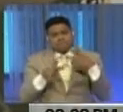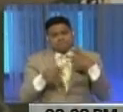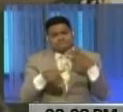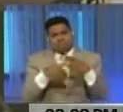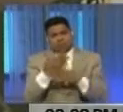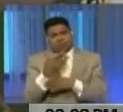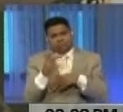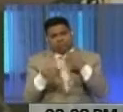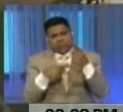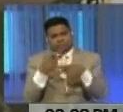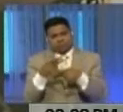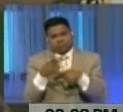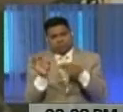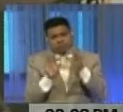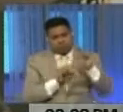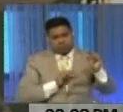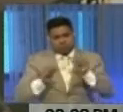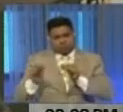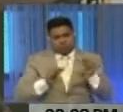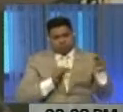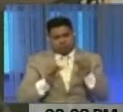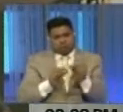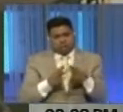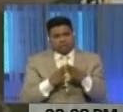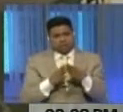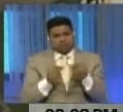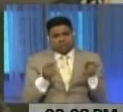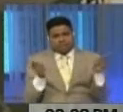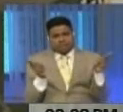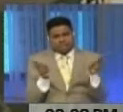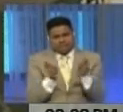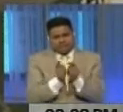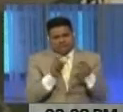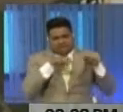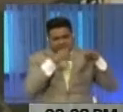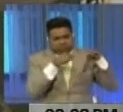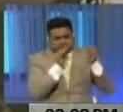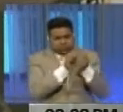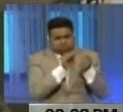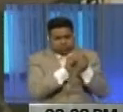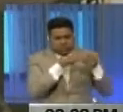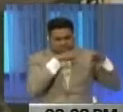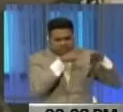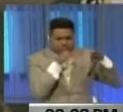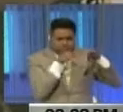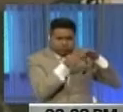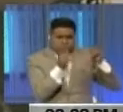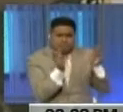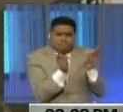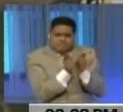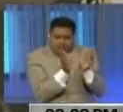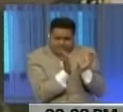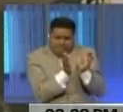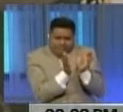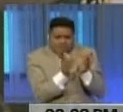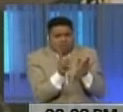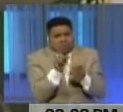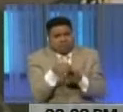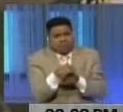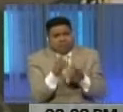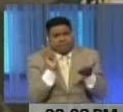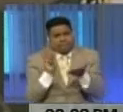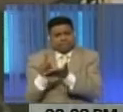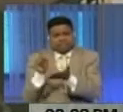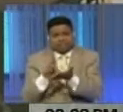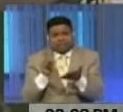la regularización, al ordenamiento de la pequeña minería y mediana minería. Hemos incorporado la participación protagónica de